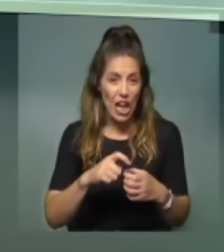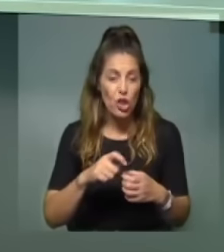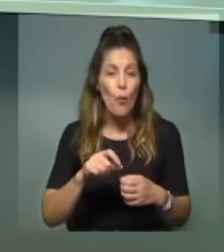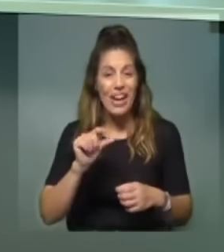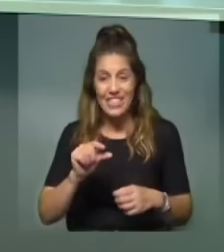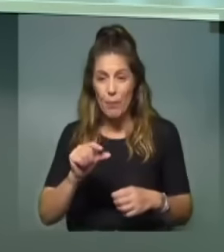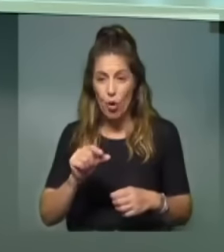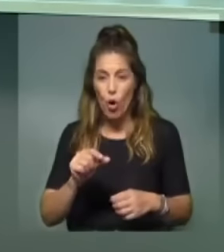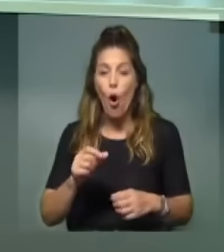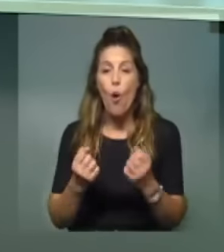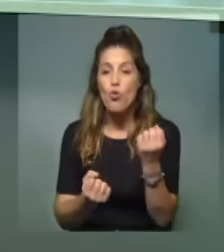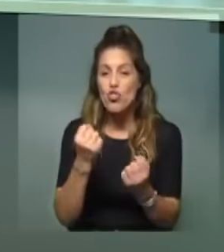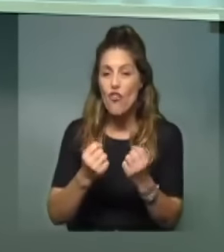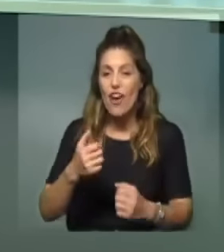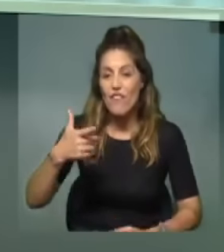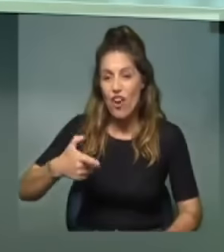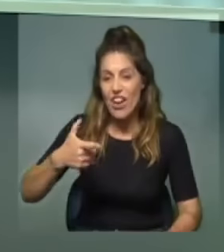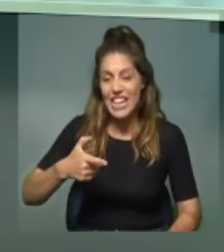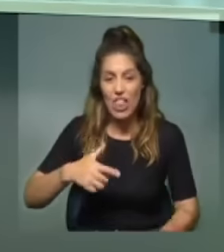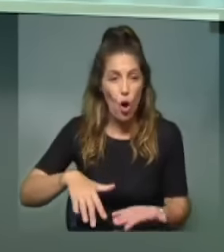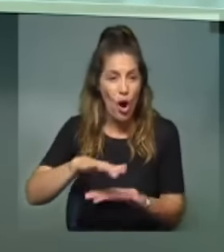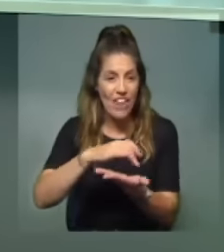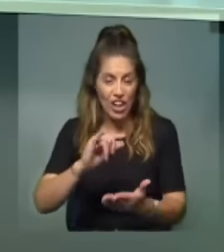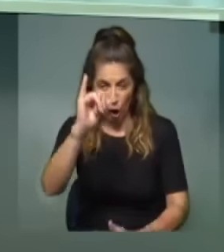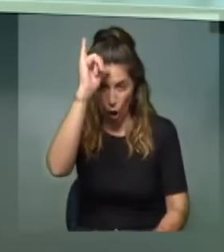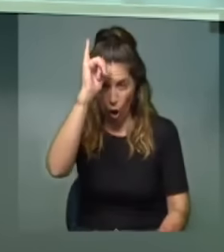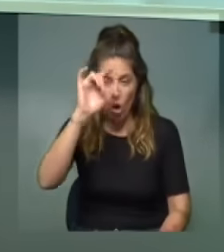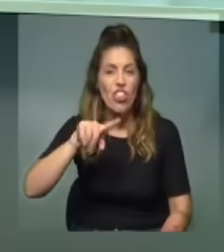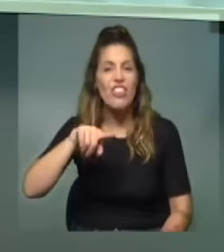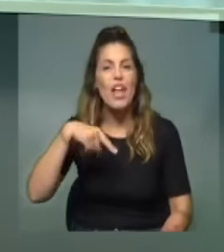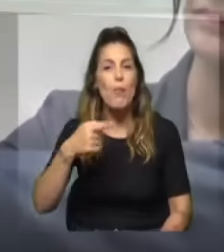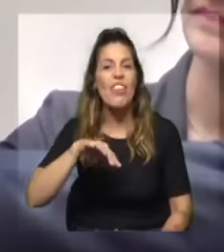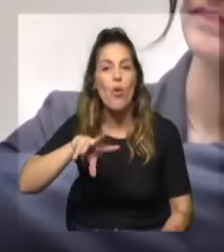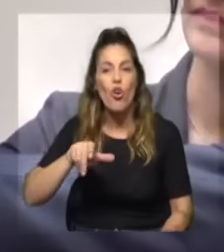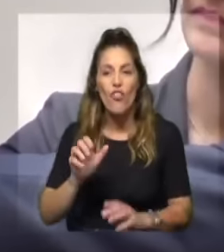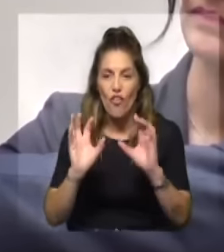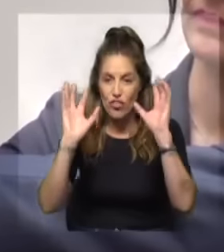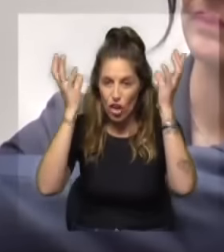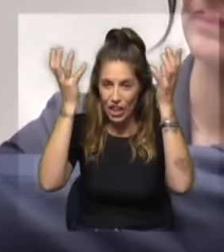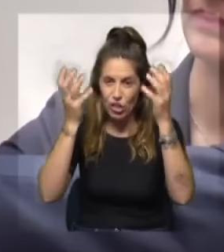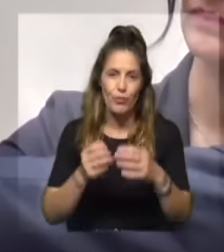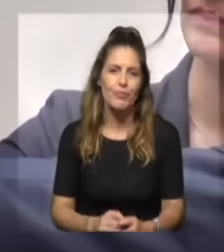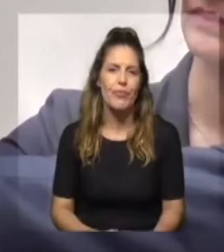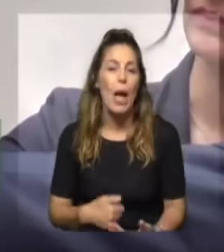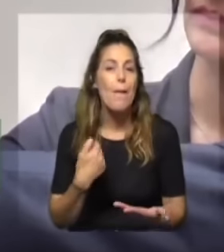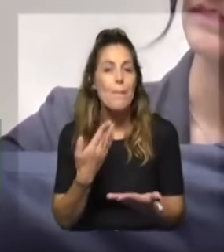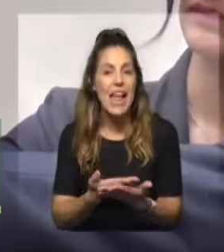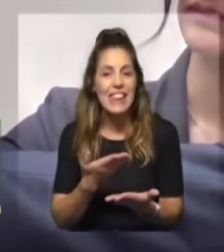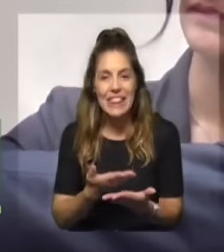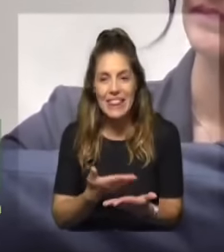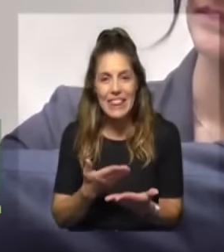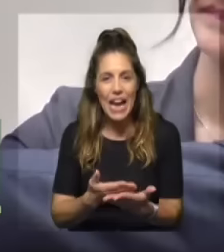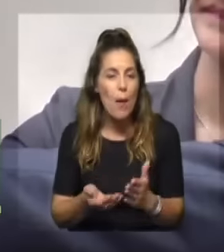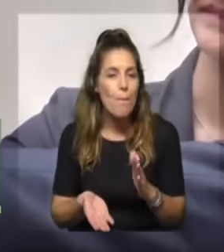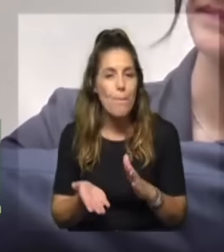baleado en el barrio montevido de Colón después de una rapiña plantear una una